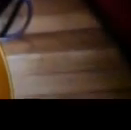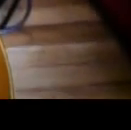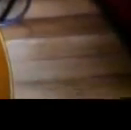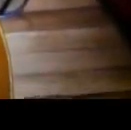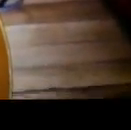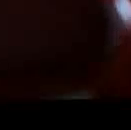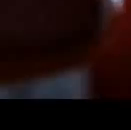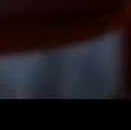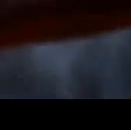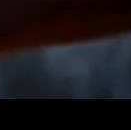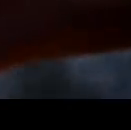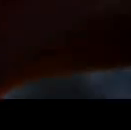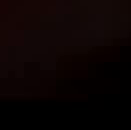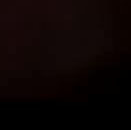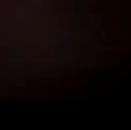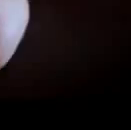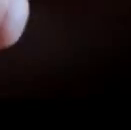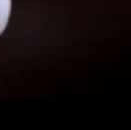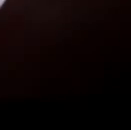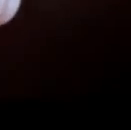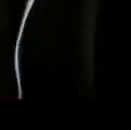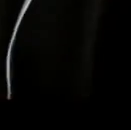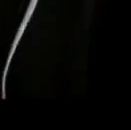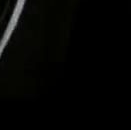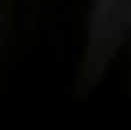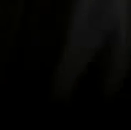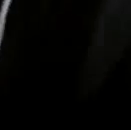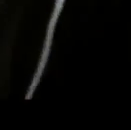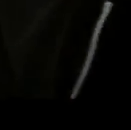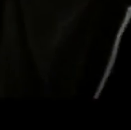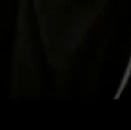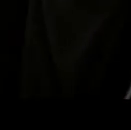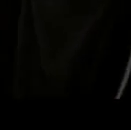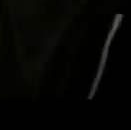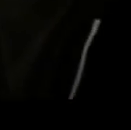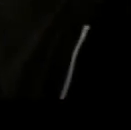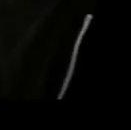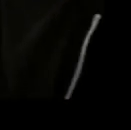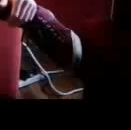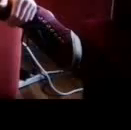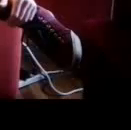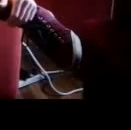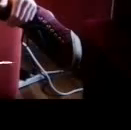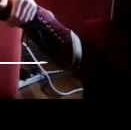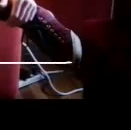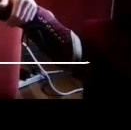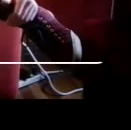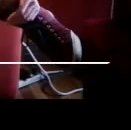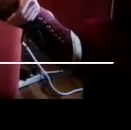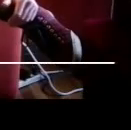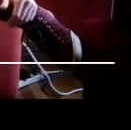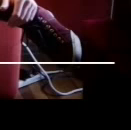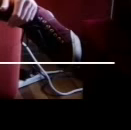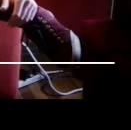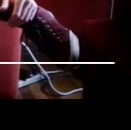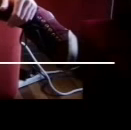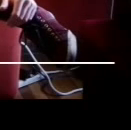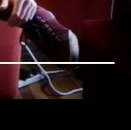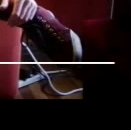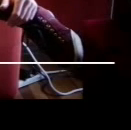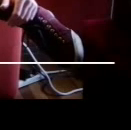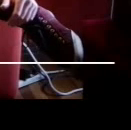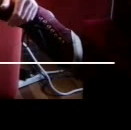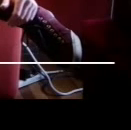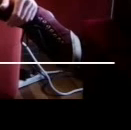y mi hermano menor empezó a tocar la guitarra eléctrica cuando era adolescente y yo sentí un poco de envidia